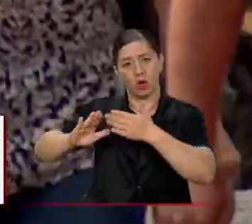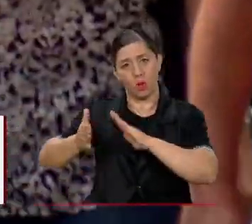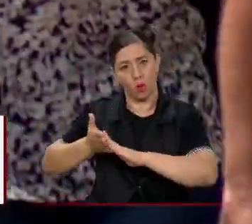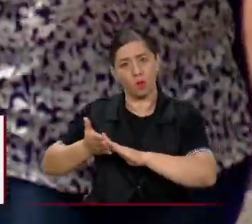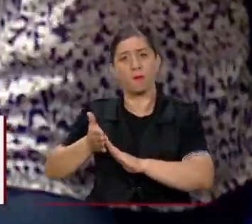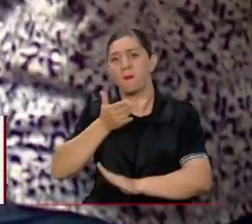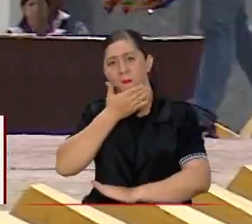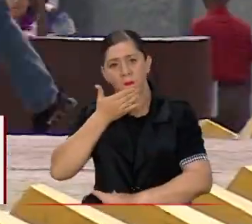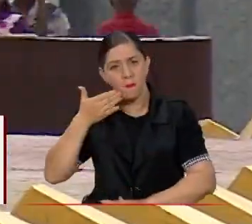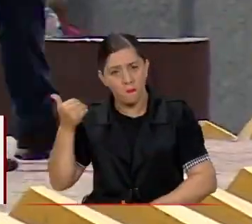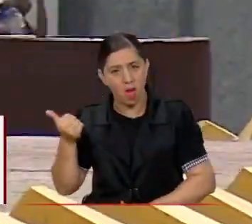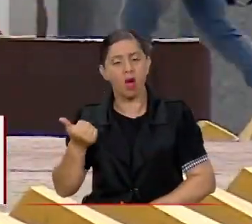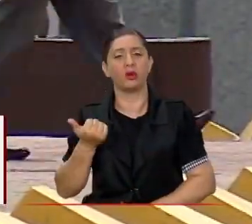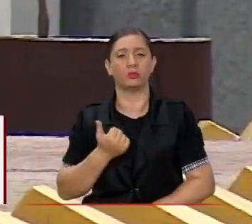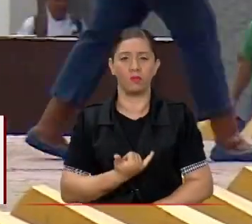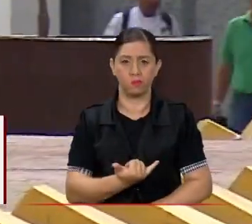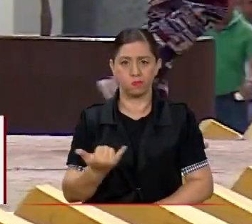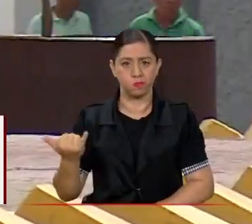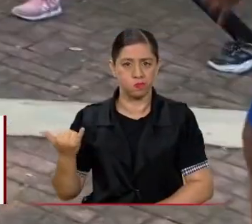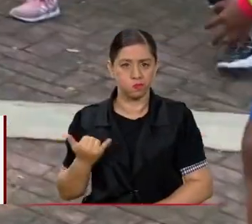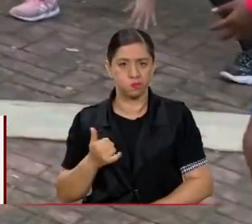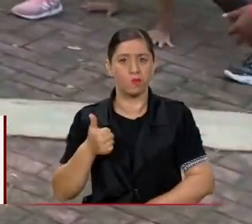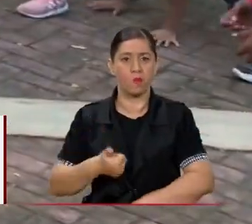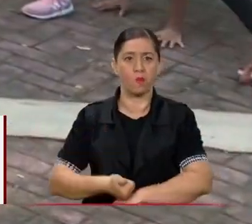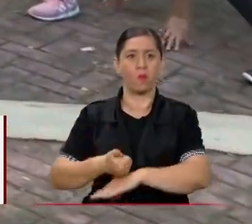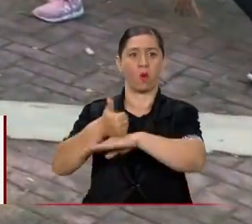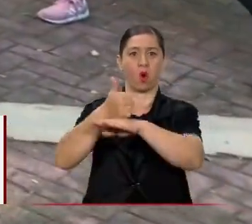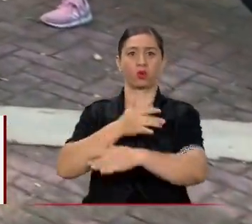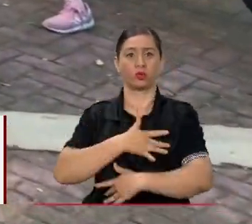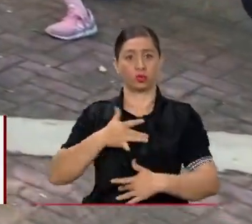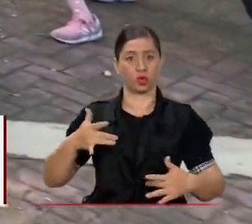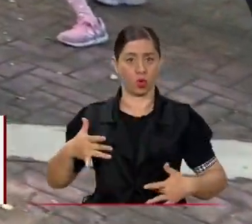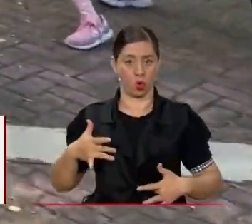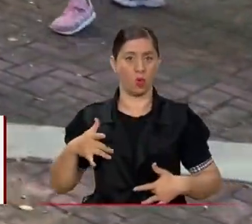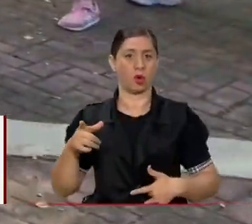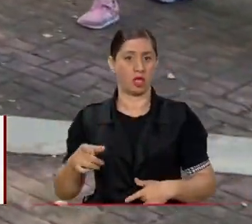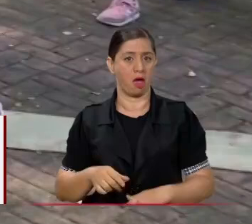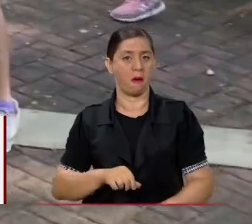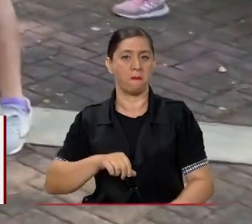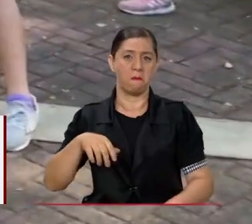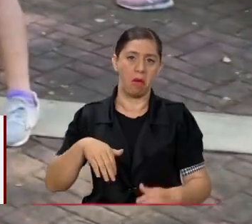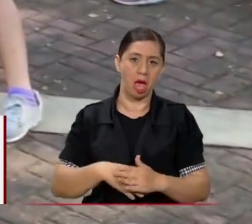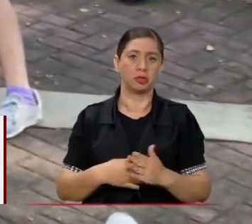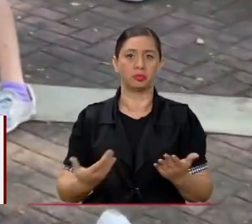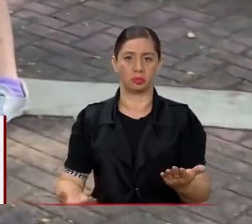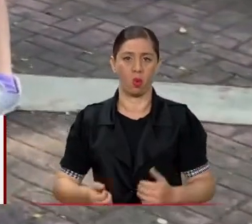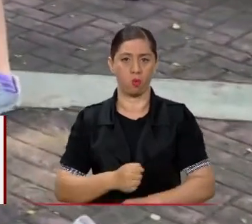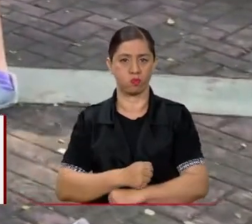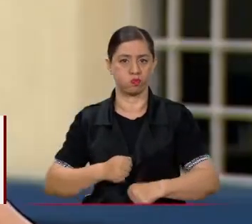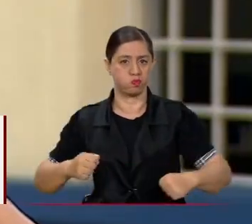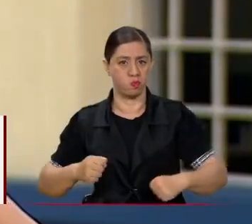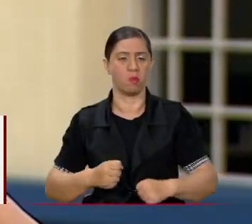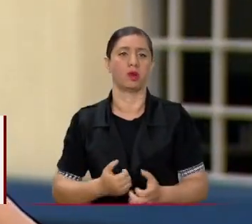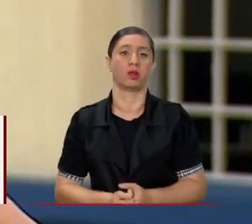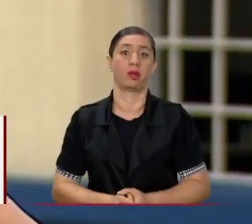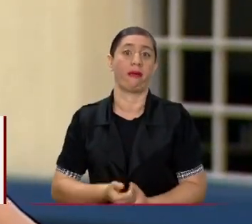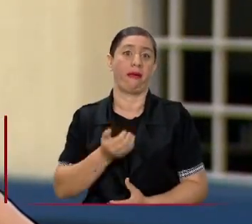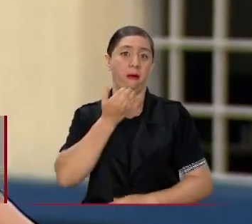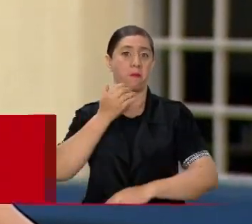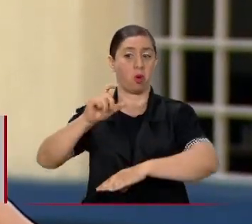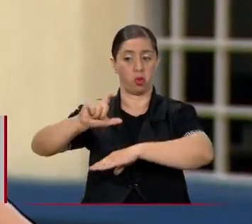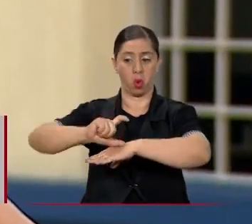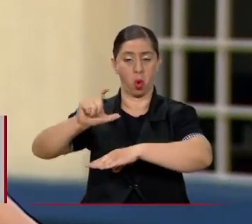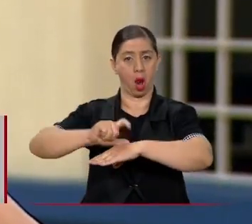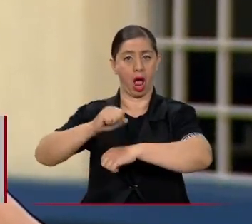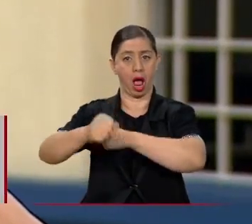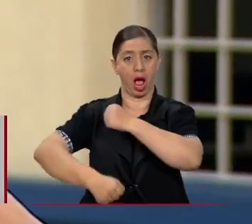mejores indicadores representan para autoridades de salud por su menor incidencia en obesidad. Por ejemplo, en los escolares, para